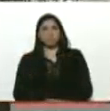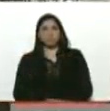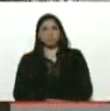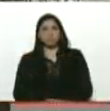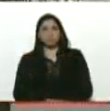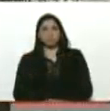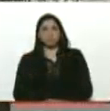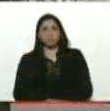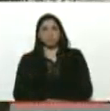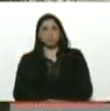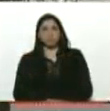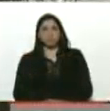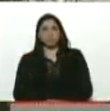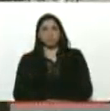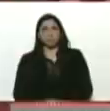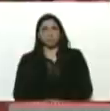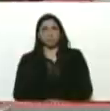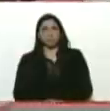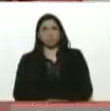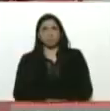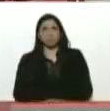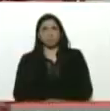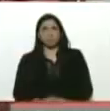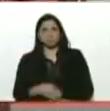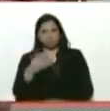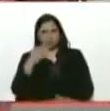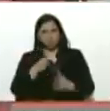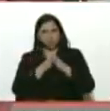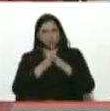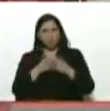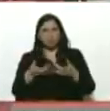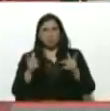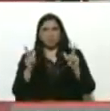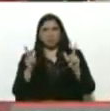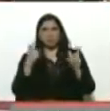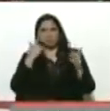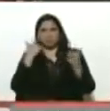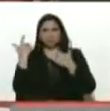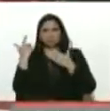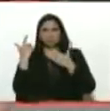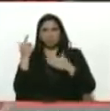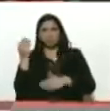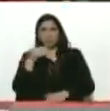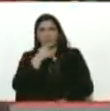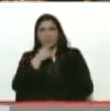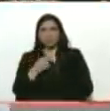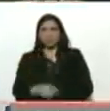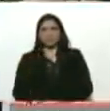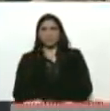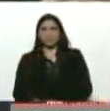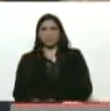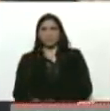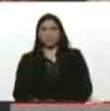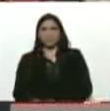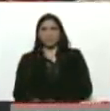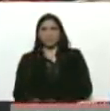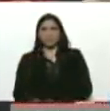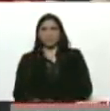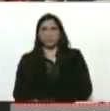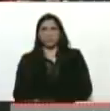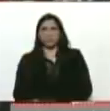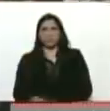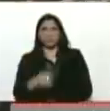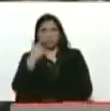otro. Aquí arriba, si me permiten, compañero, muy bien, ¿ves? Más fácil así. Si me permite, estas que están